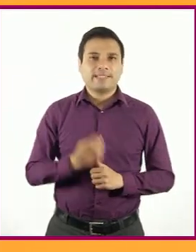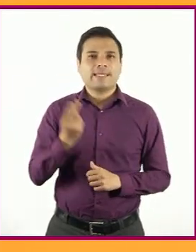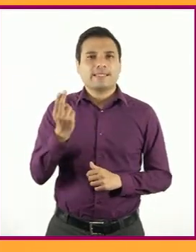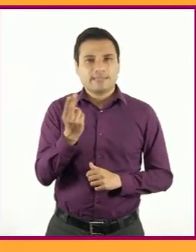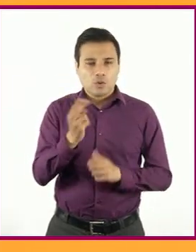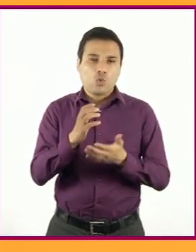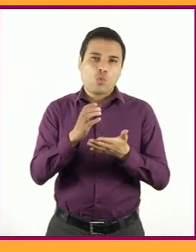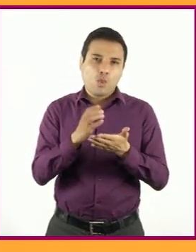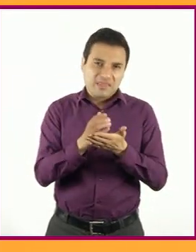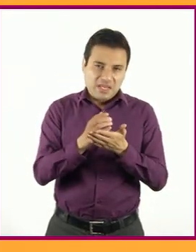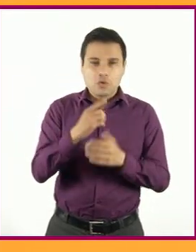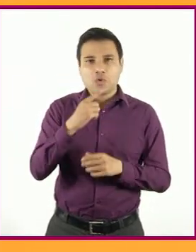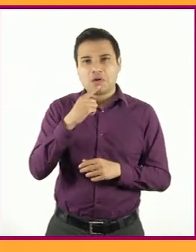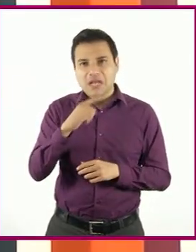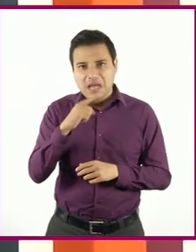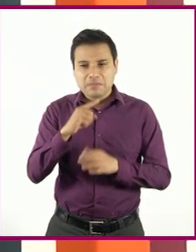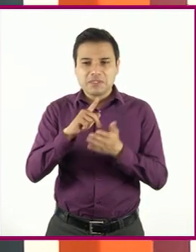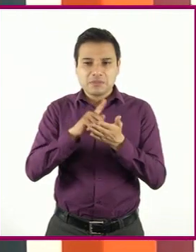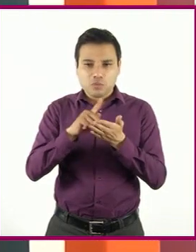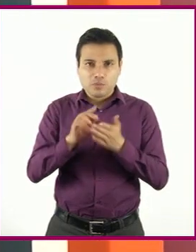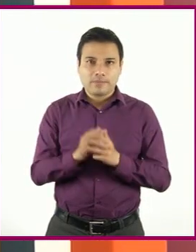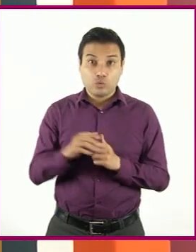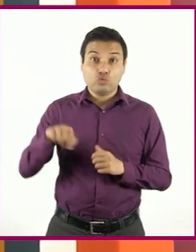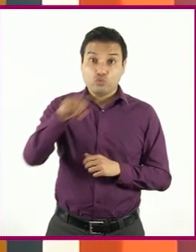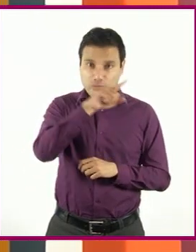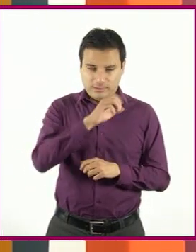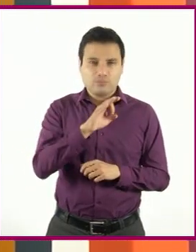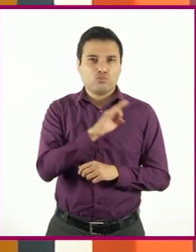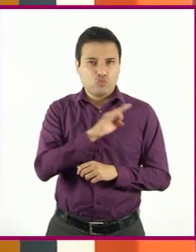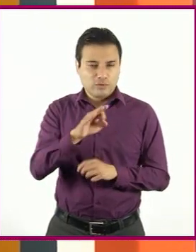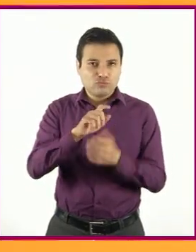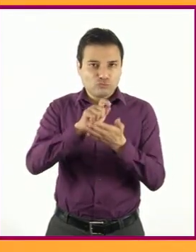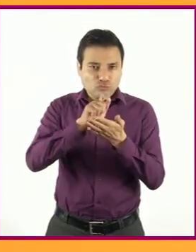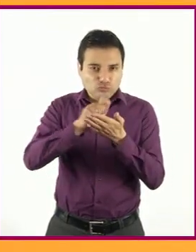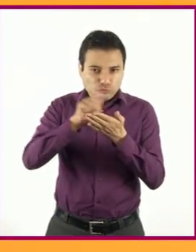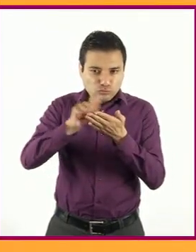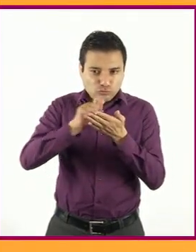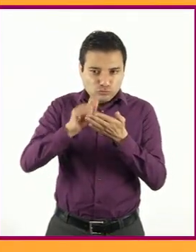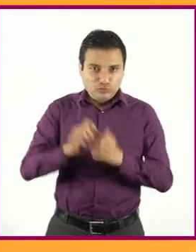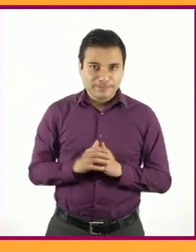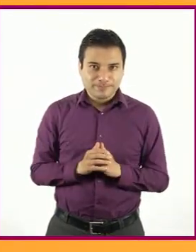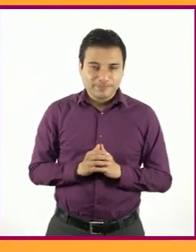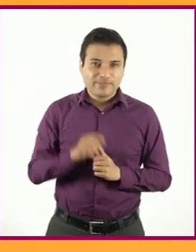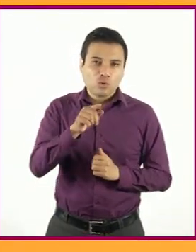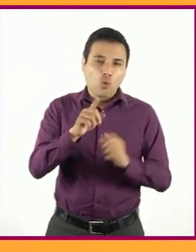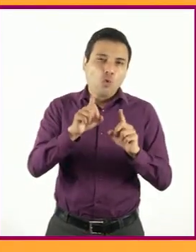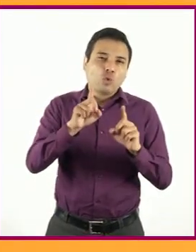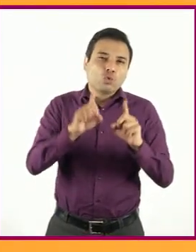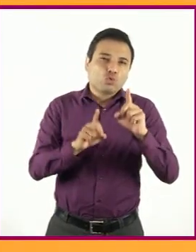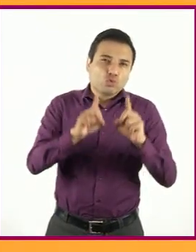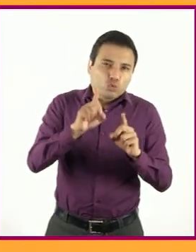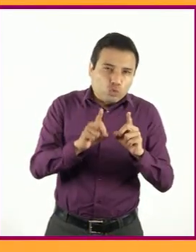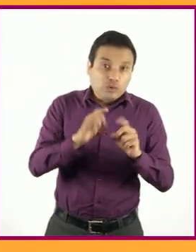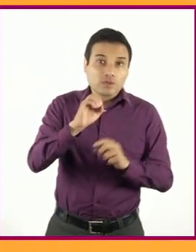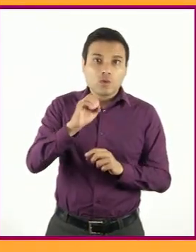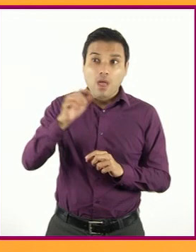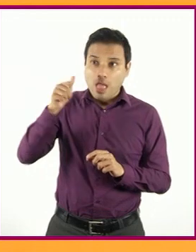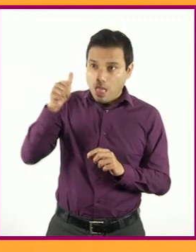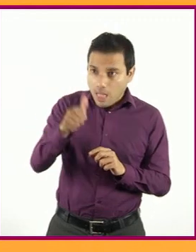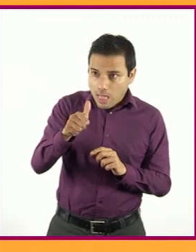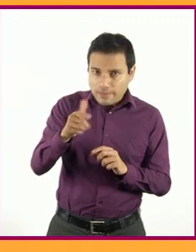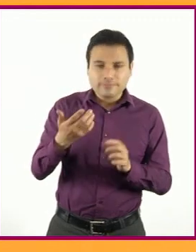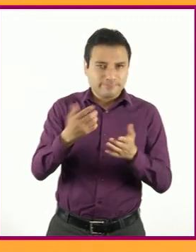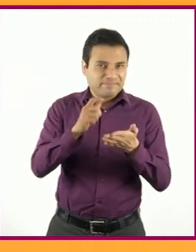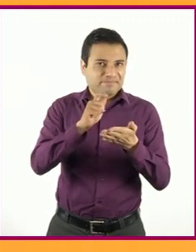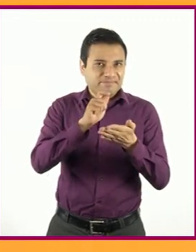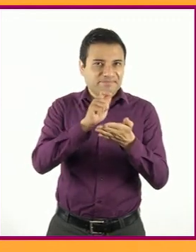bolígrafo. Es conveniente que comiencen a tomar apuntes. Registren a lo largo de la sesión todas sus dudas y hallazgos. Luego tendrán la